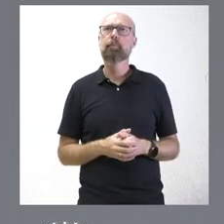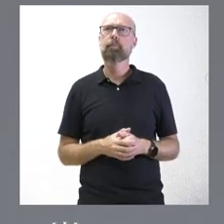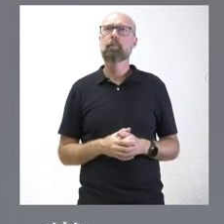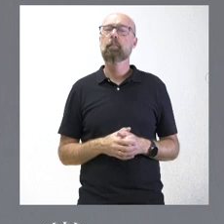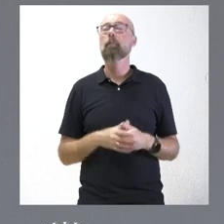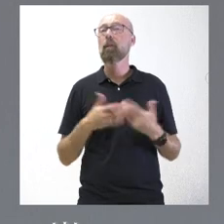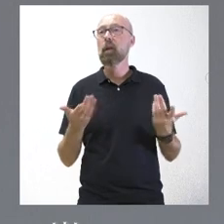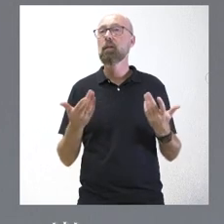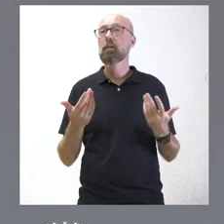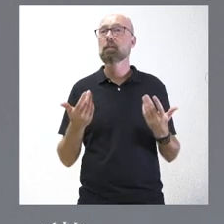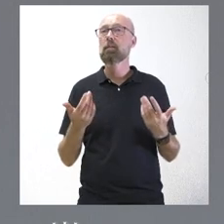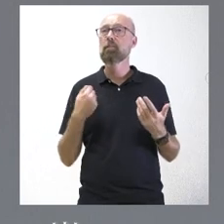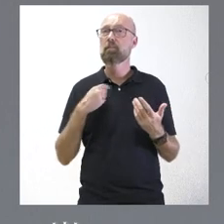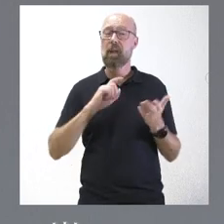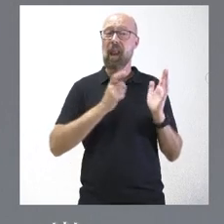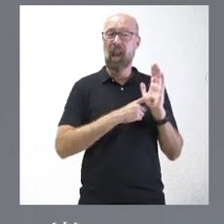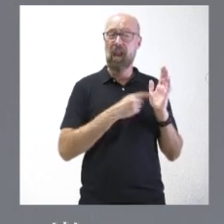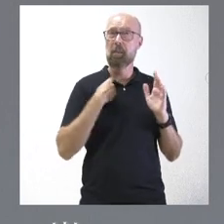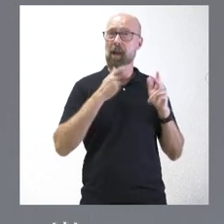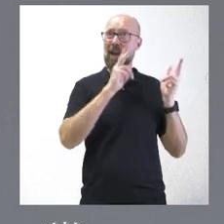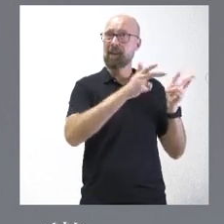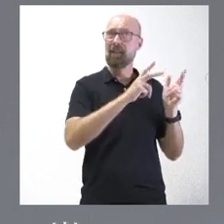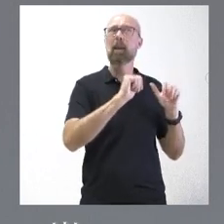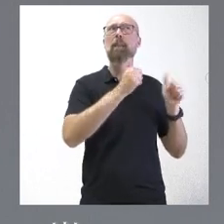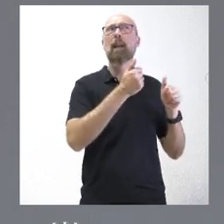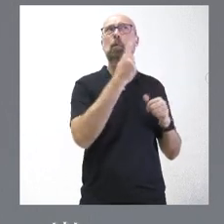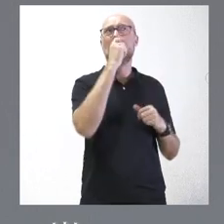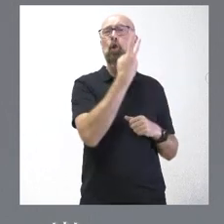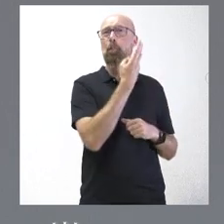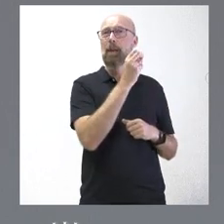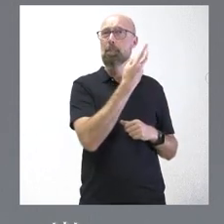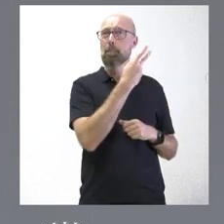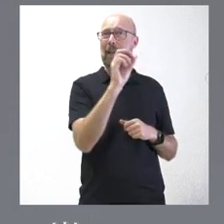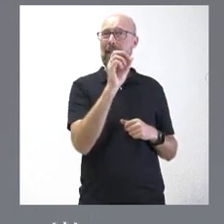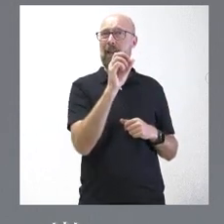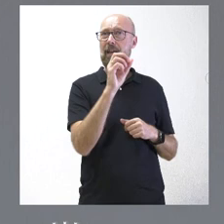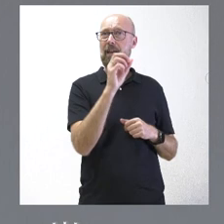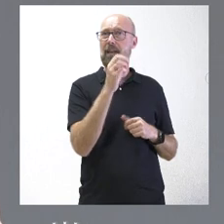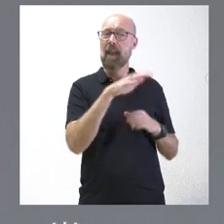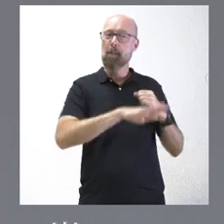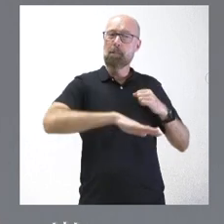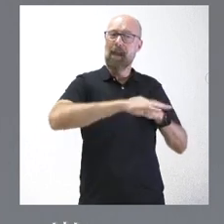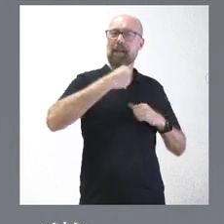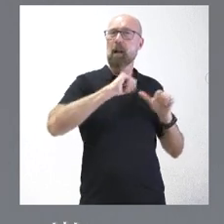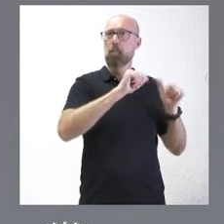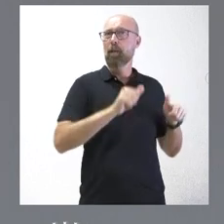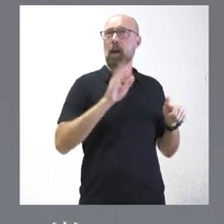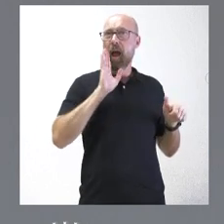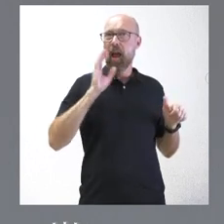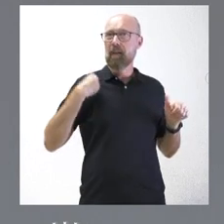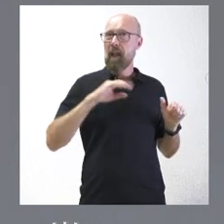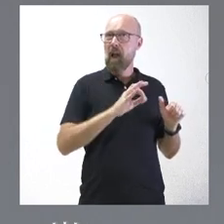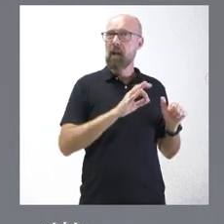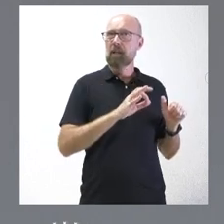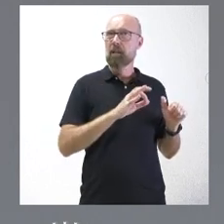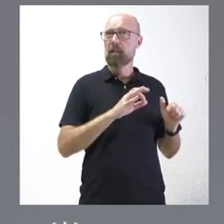la de residencias empezamos en el año 2020 y partíamos de un modelo que ya se estaba implantando en Castilla